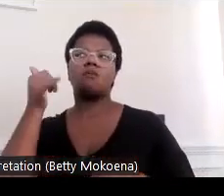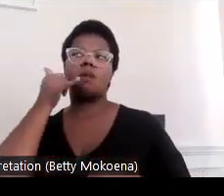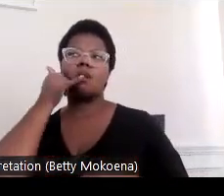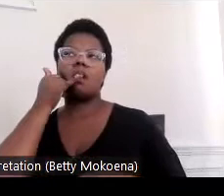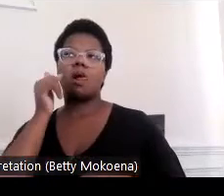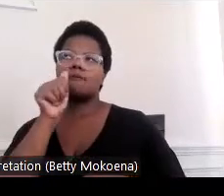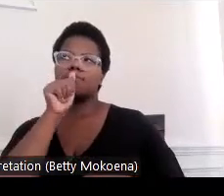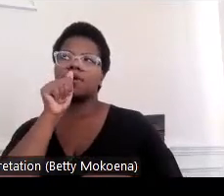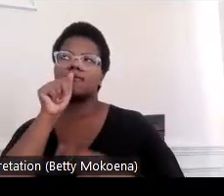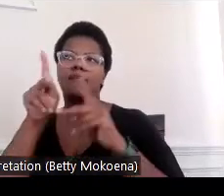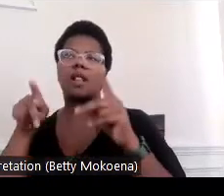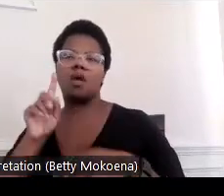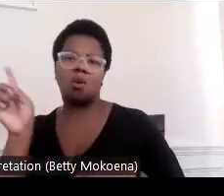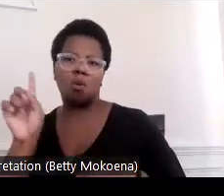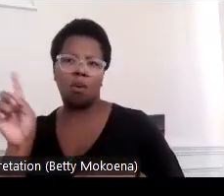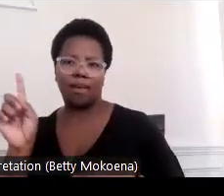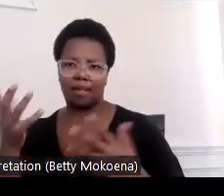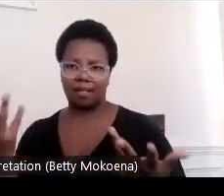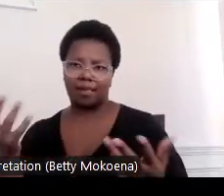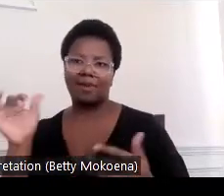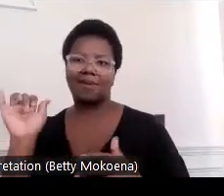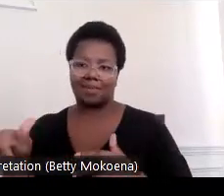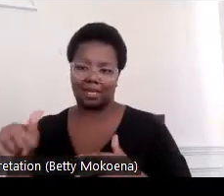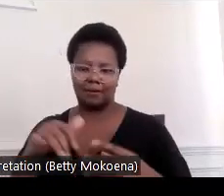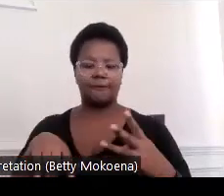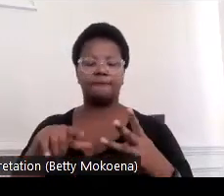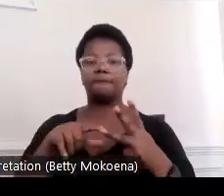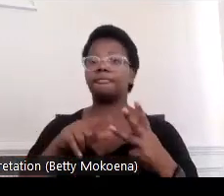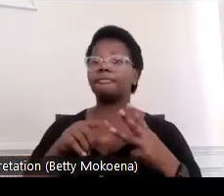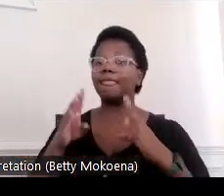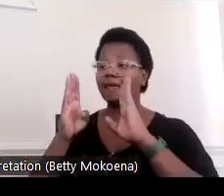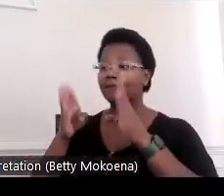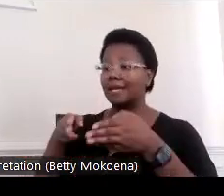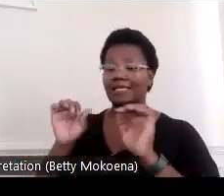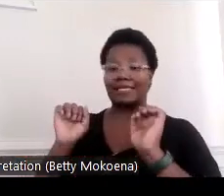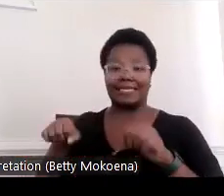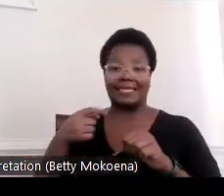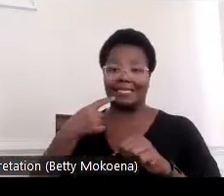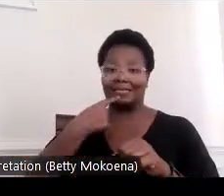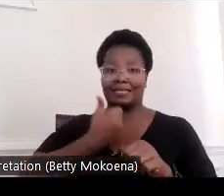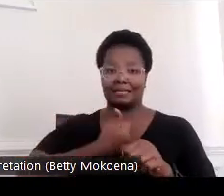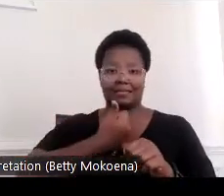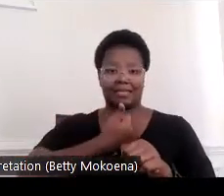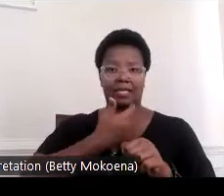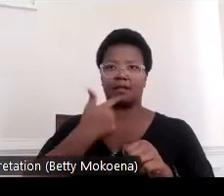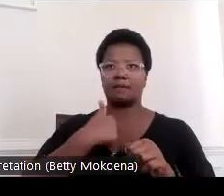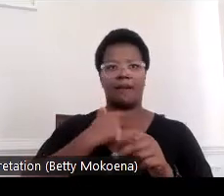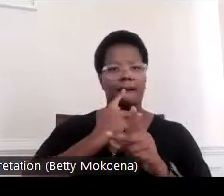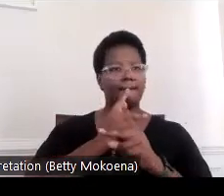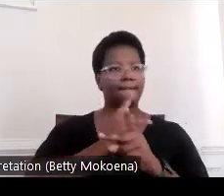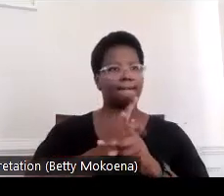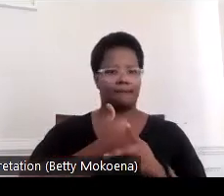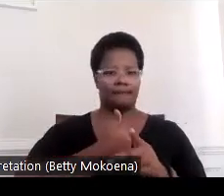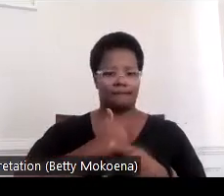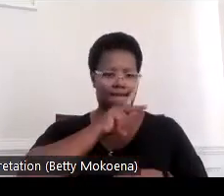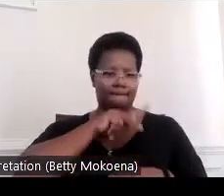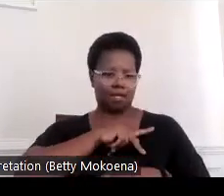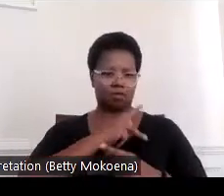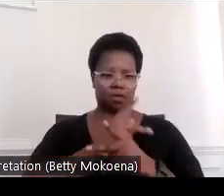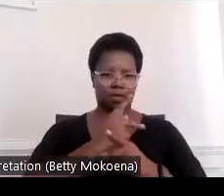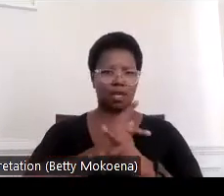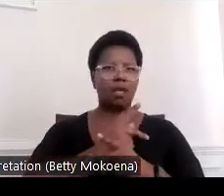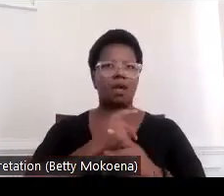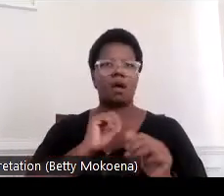le quieren que los demás escuchen el individuo tiene que poder hablar o